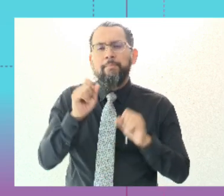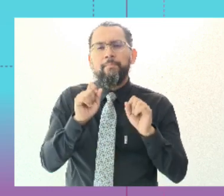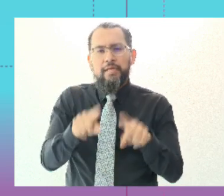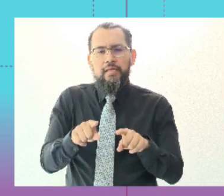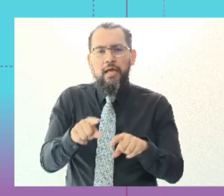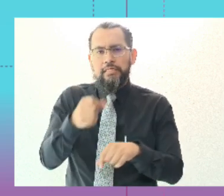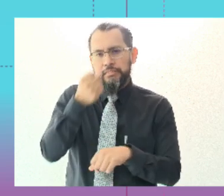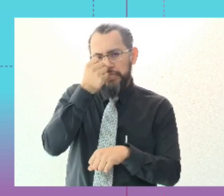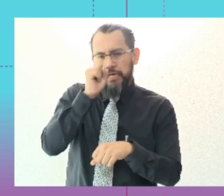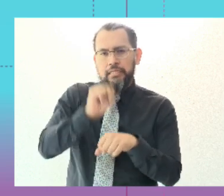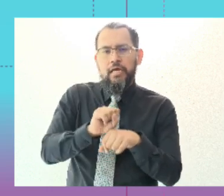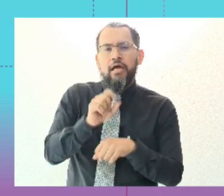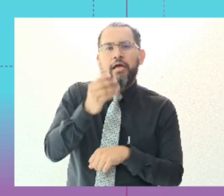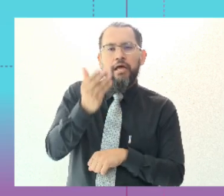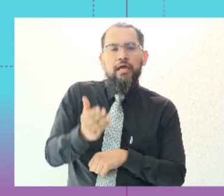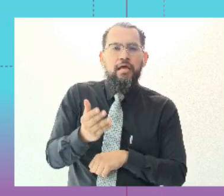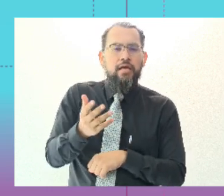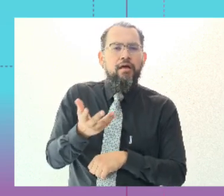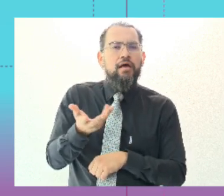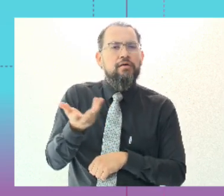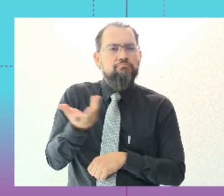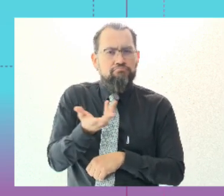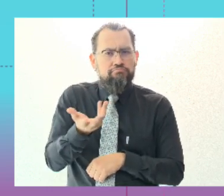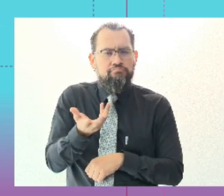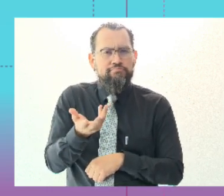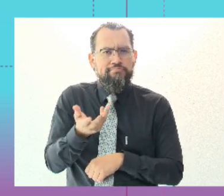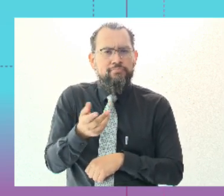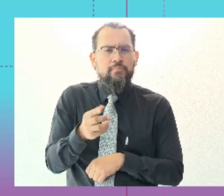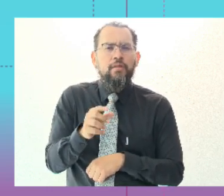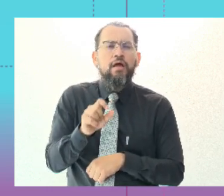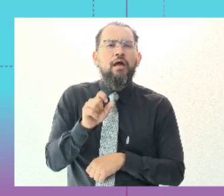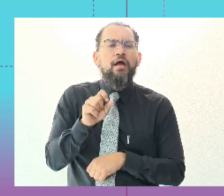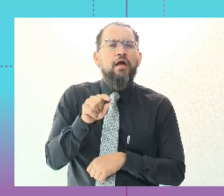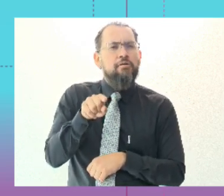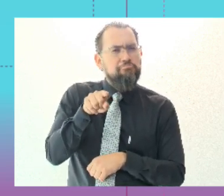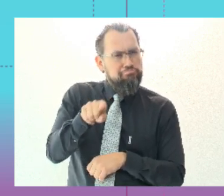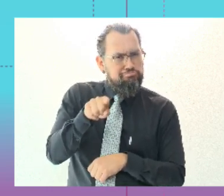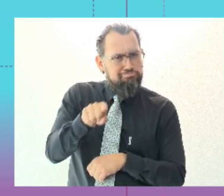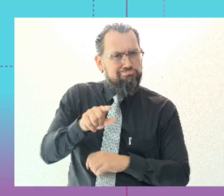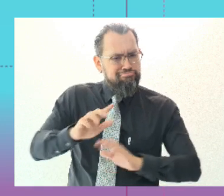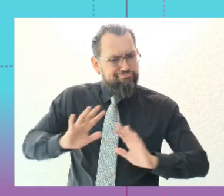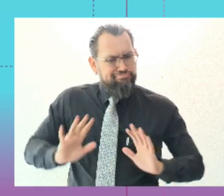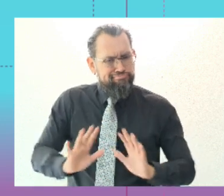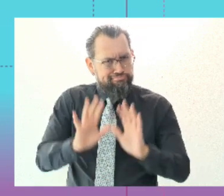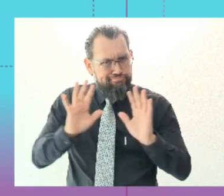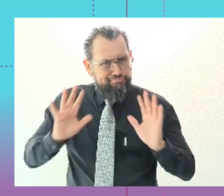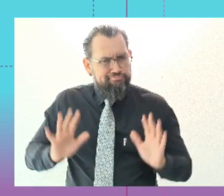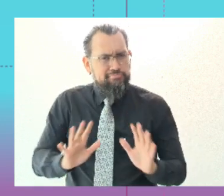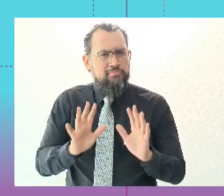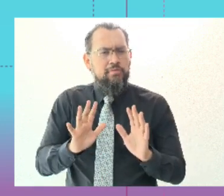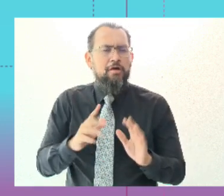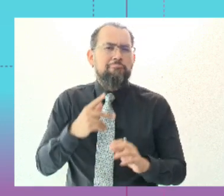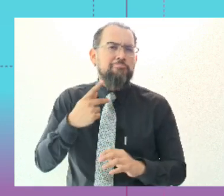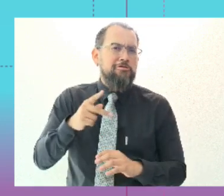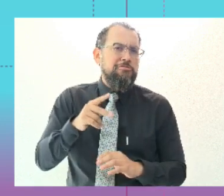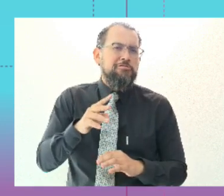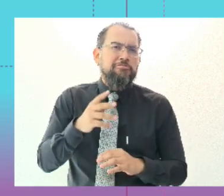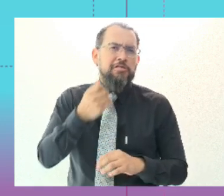la secretaria ejecutiva que ha venido impulsando desde la